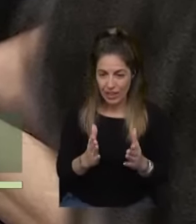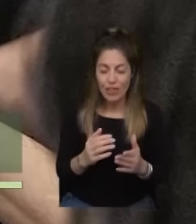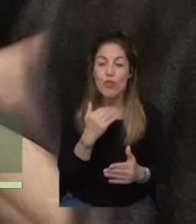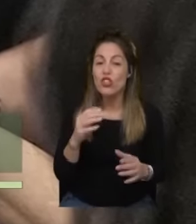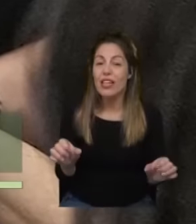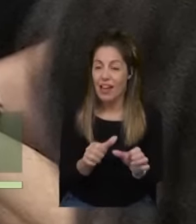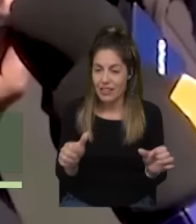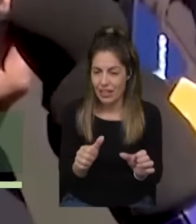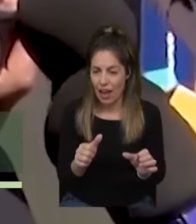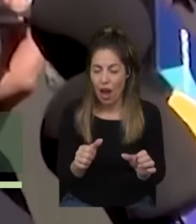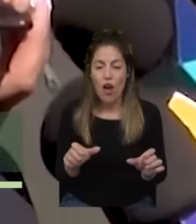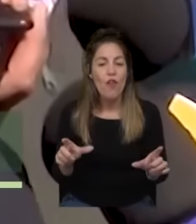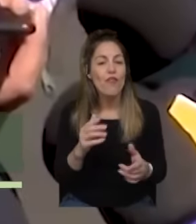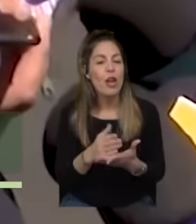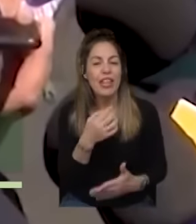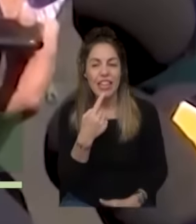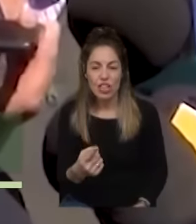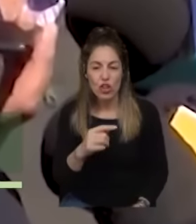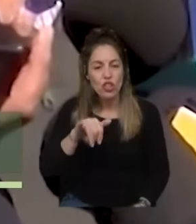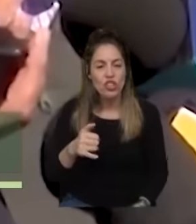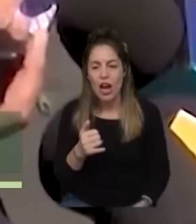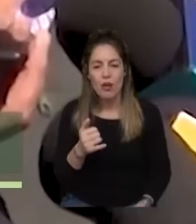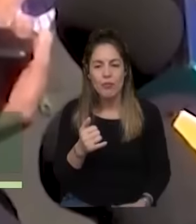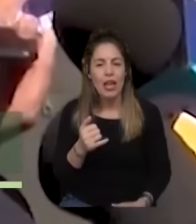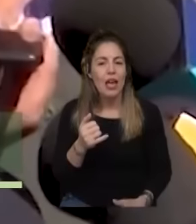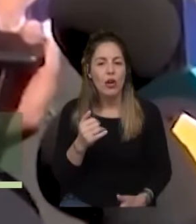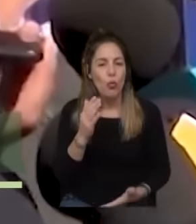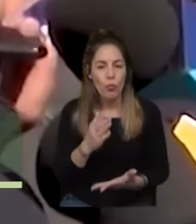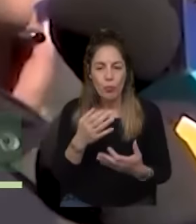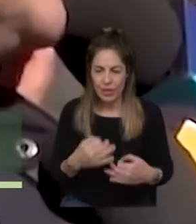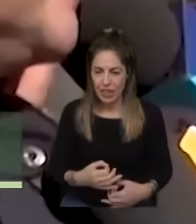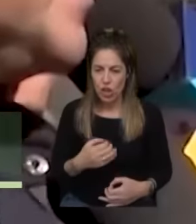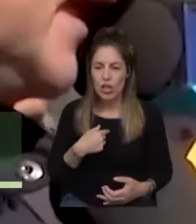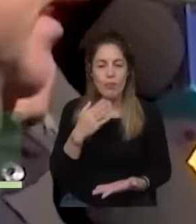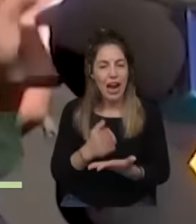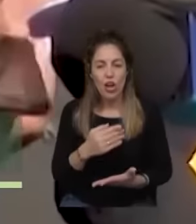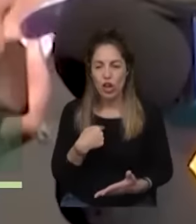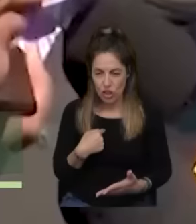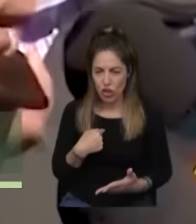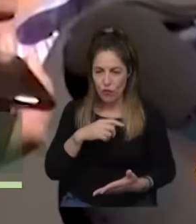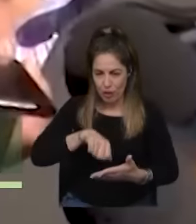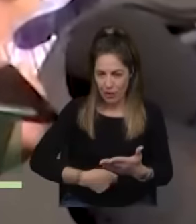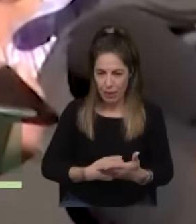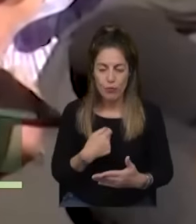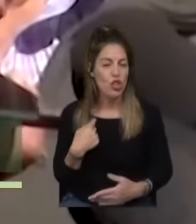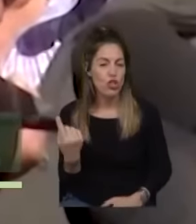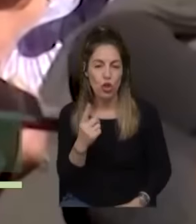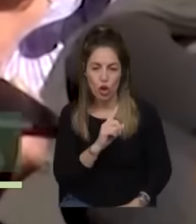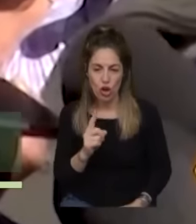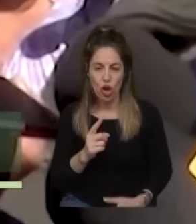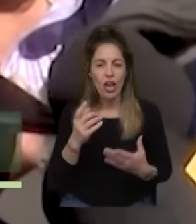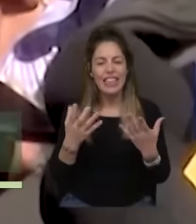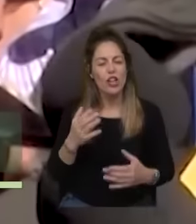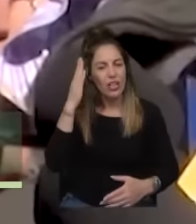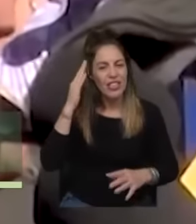qué pasaría. Finalmente dijo, yo ya tengo que pagar lo que firmé, pero yo solo no. Y advirtió, quiero que se sepa todo, que me maten, pero morir en